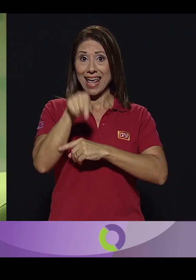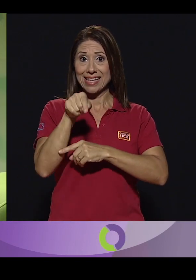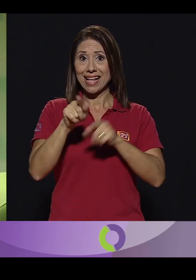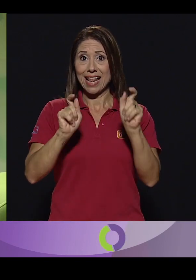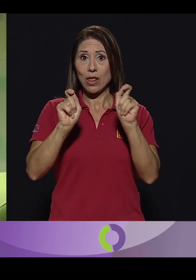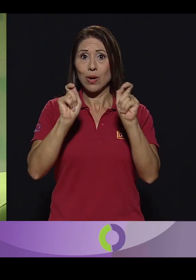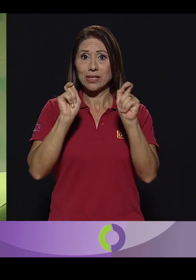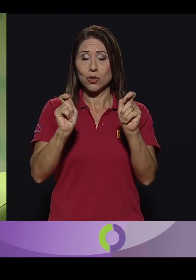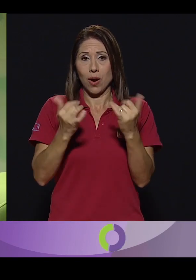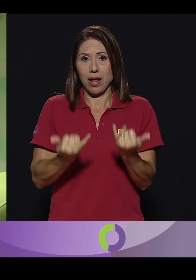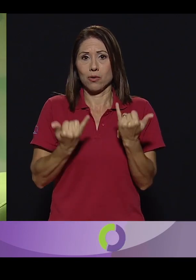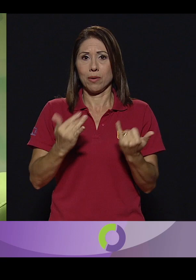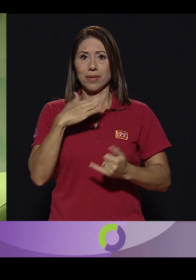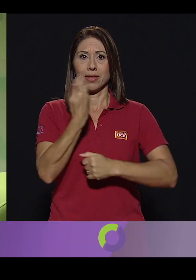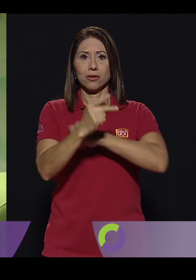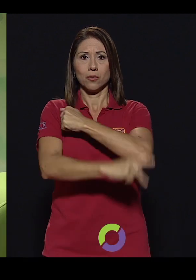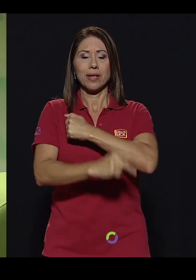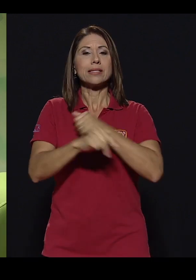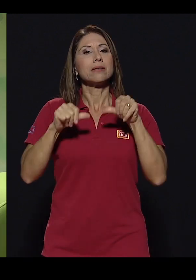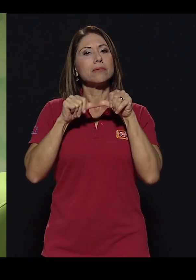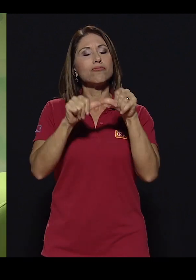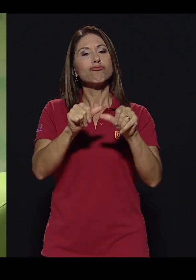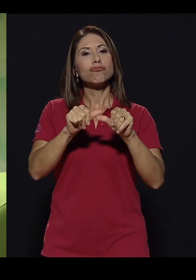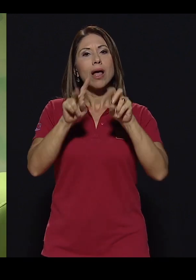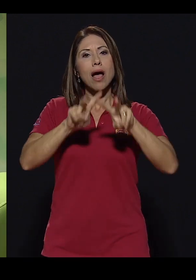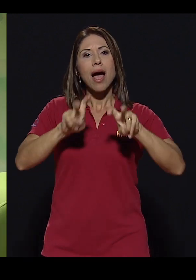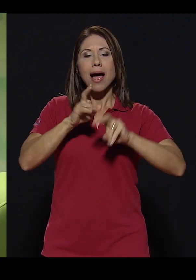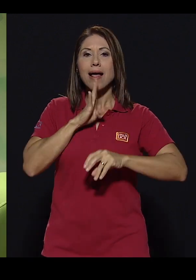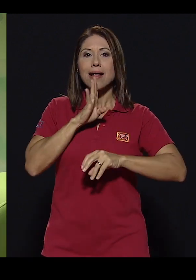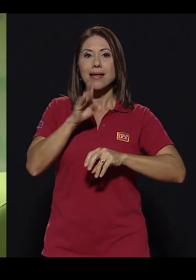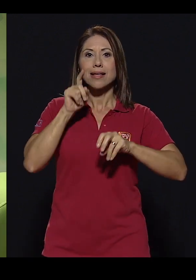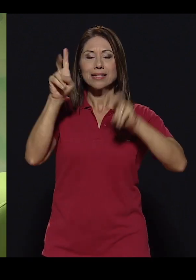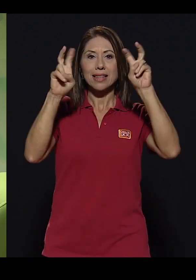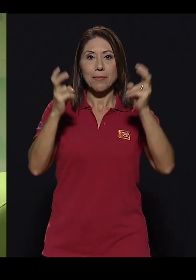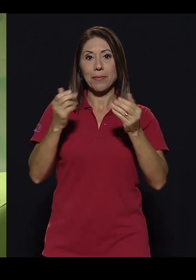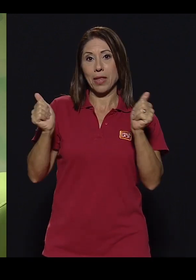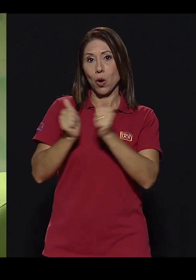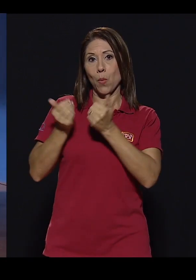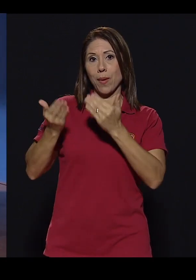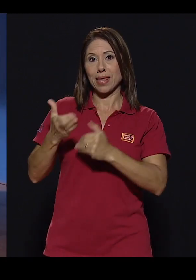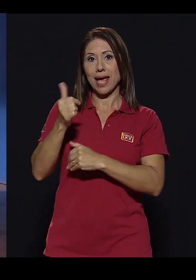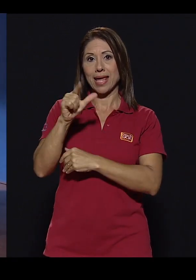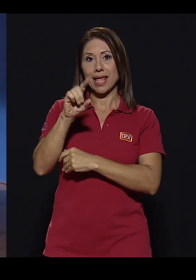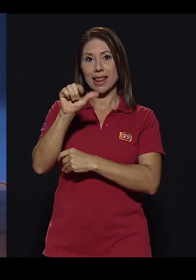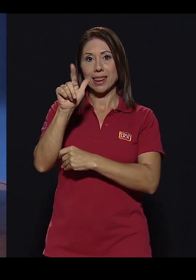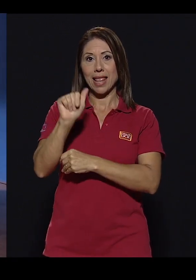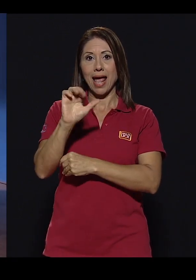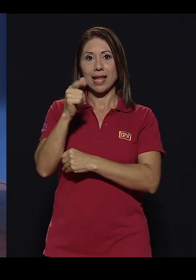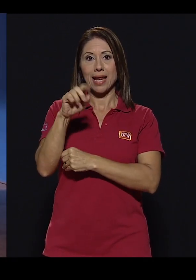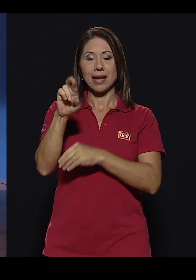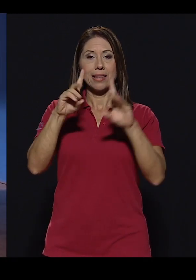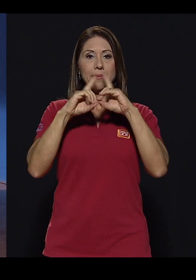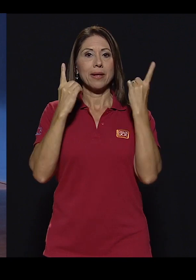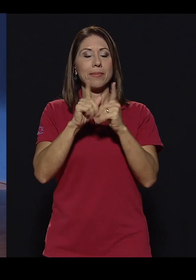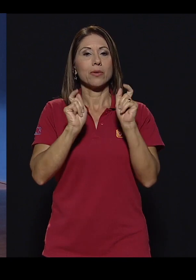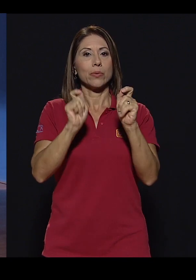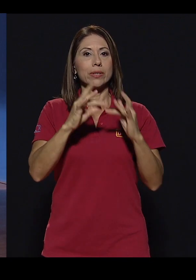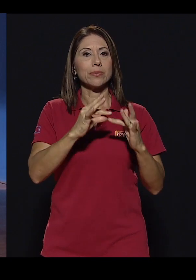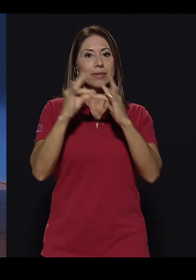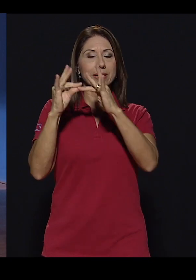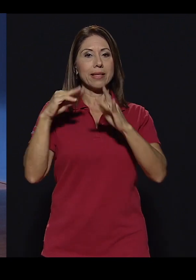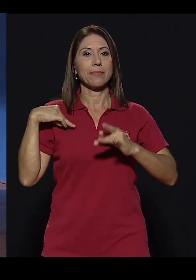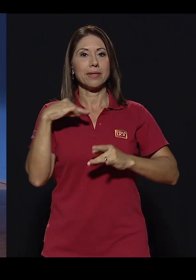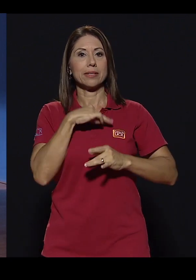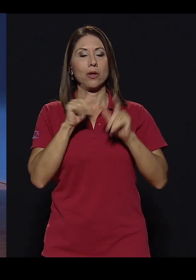educación en nuestro país actualmente seguimos analizando este tema nos acompaña el de aguilar del departamento de educación especial del ministerio de educación